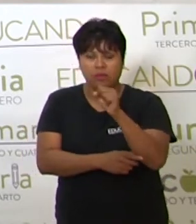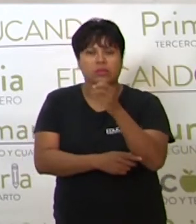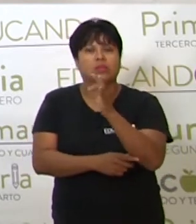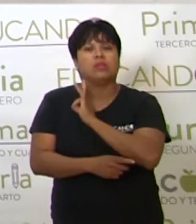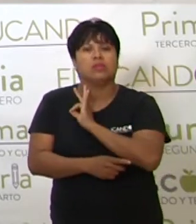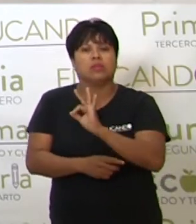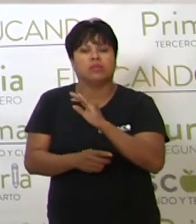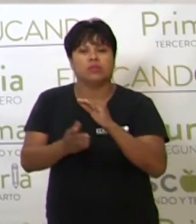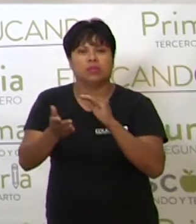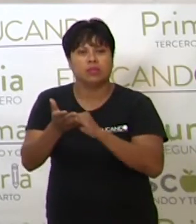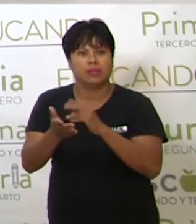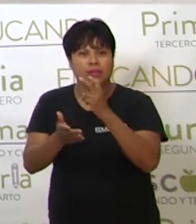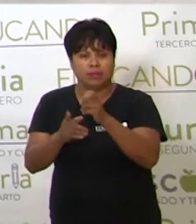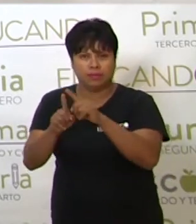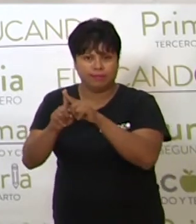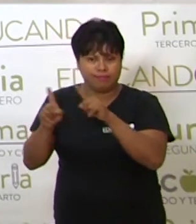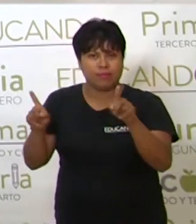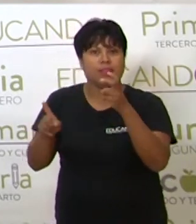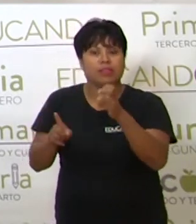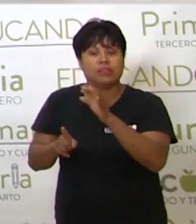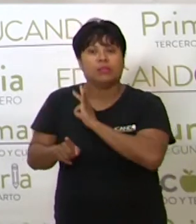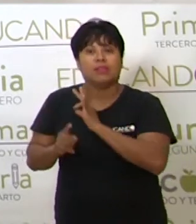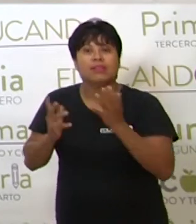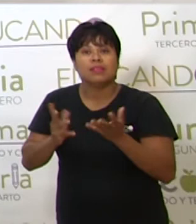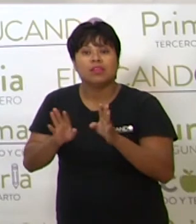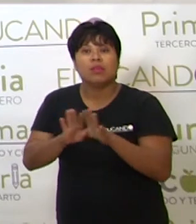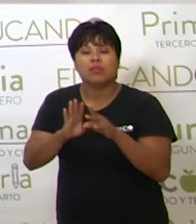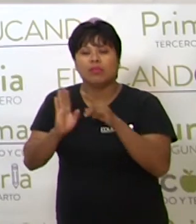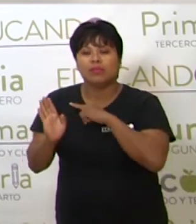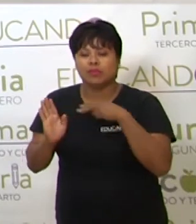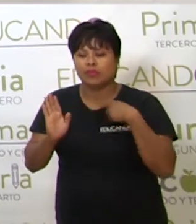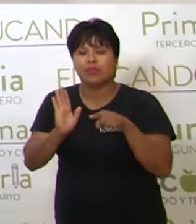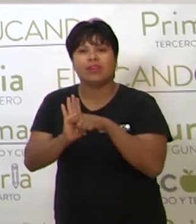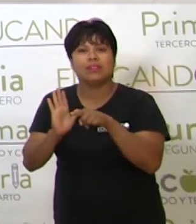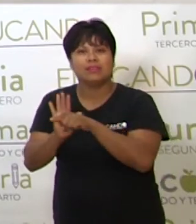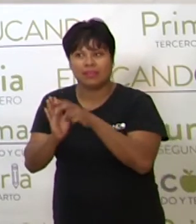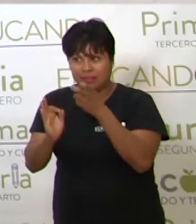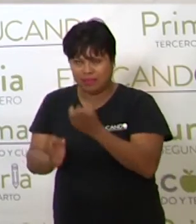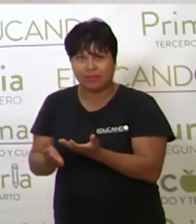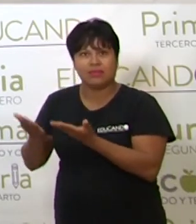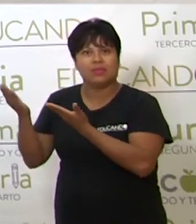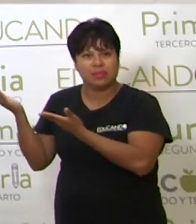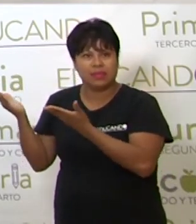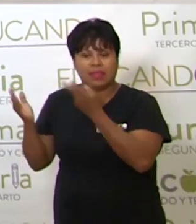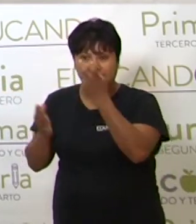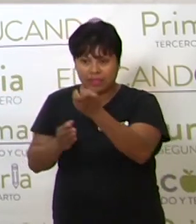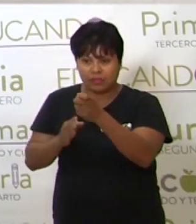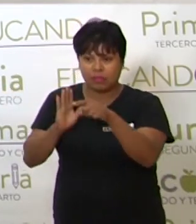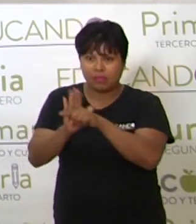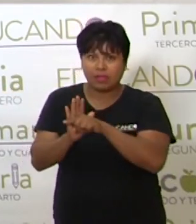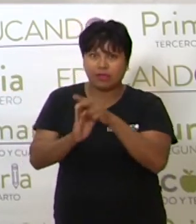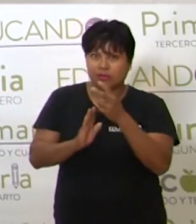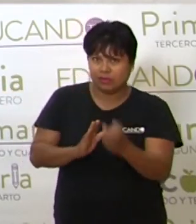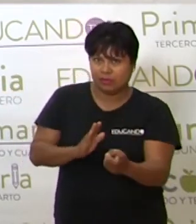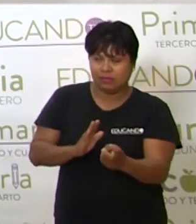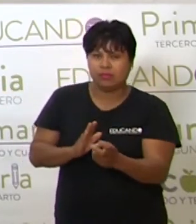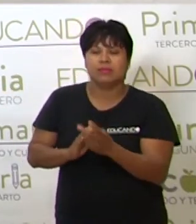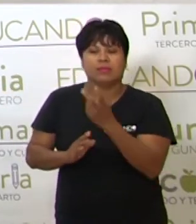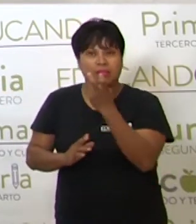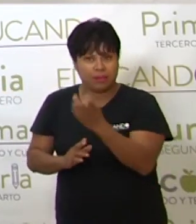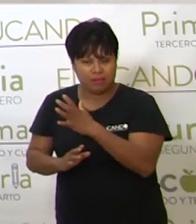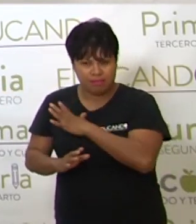vamos a poner en esa línea esto representa que estamos restando estoy acá - esto ahí